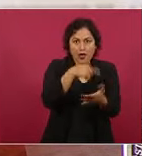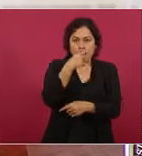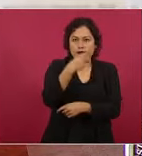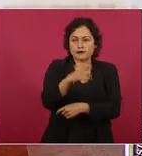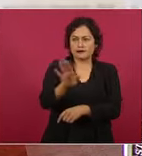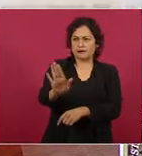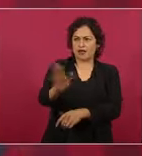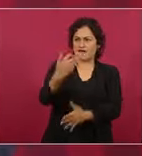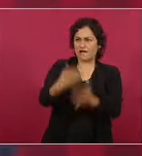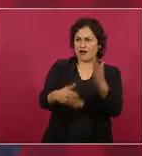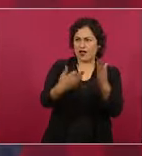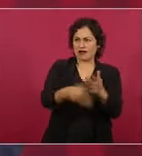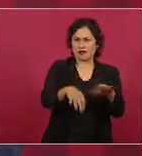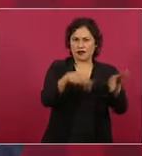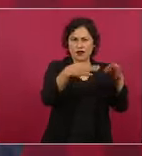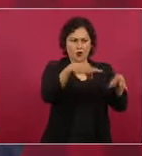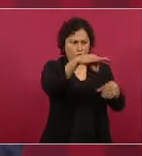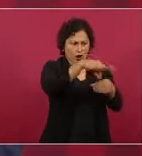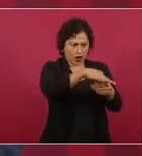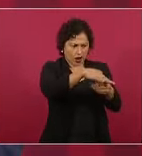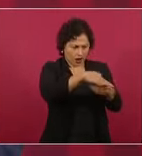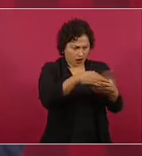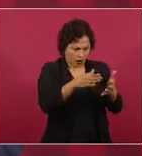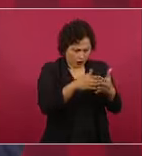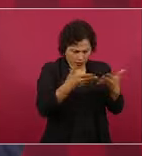faltan boletas,